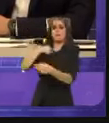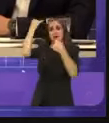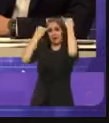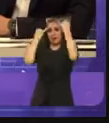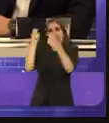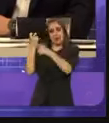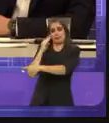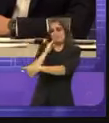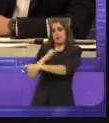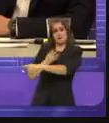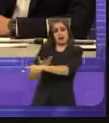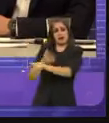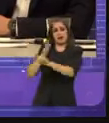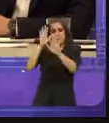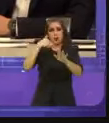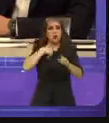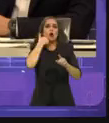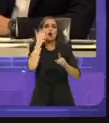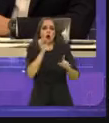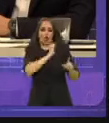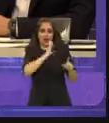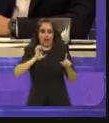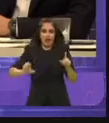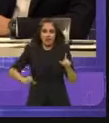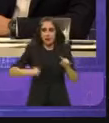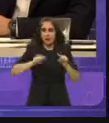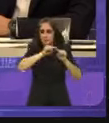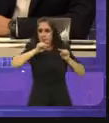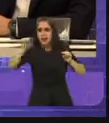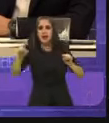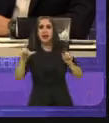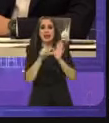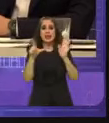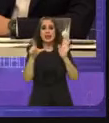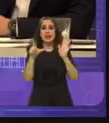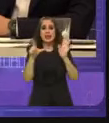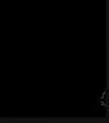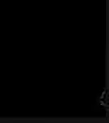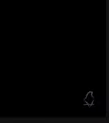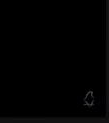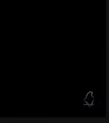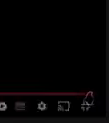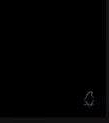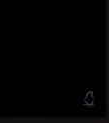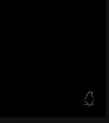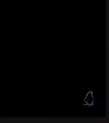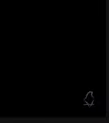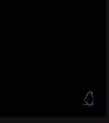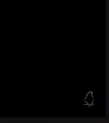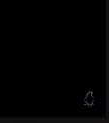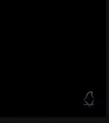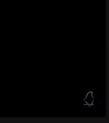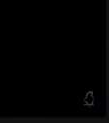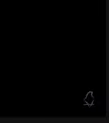llevar la línea 4 hasta Tecatepec, la línea 14, la nueva línea que el